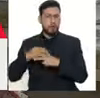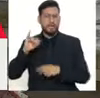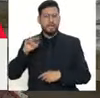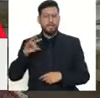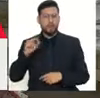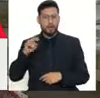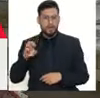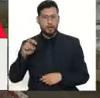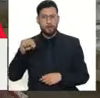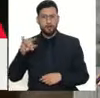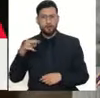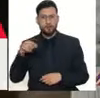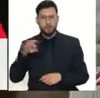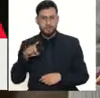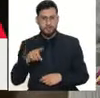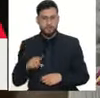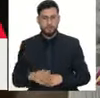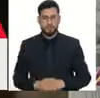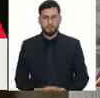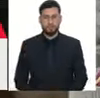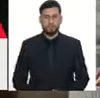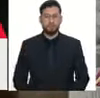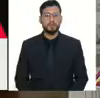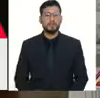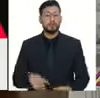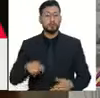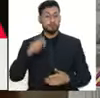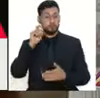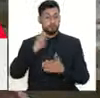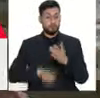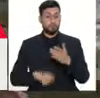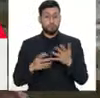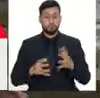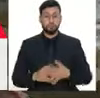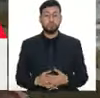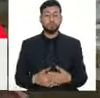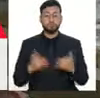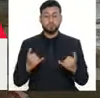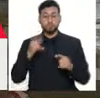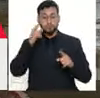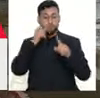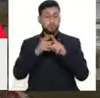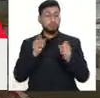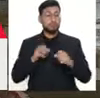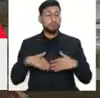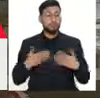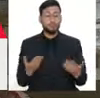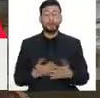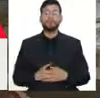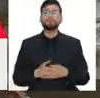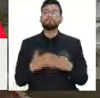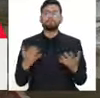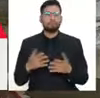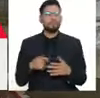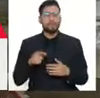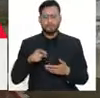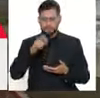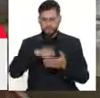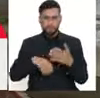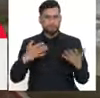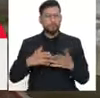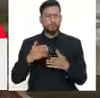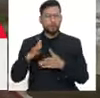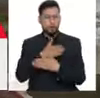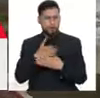Ivonne Núñez. Este convenio tiene el objetivo de establecer mecanismos e instancias